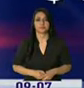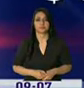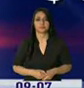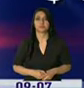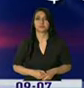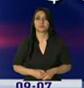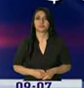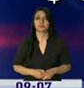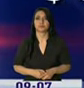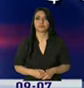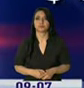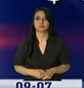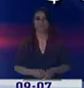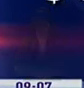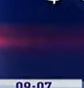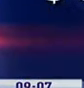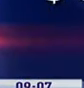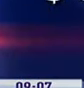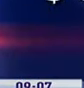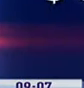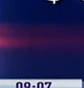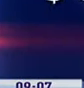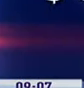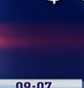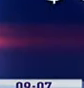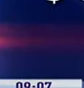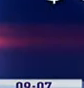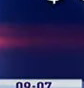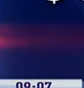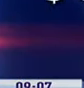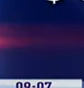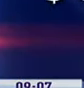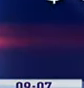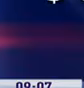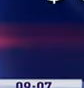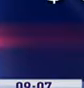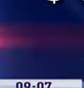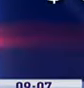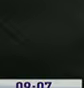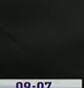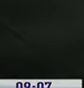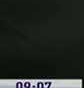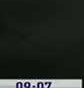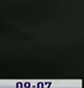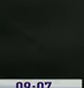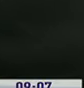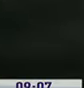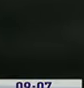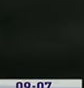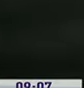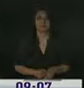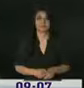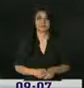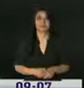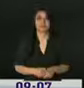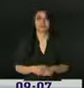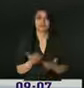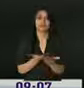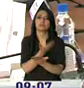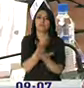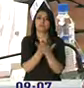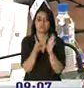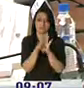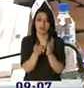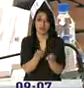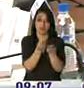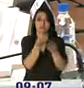decir, de 37.500 a 375.000 dólares. El proyecto ya está en manos de los legisladores y